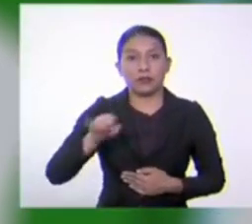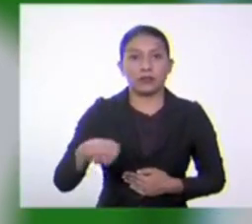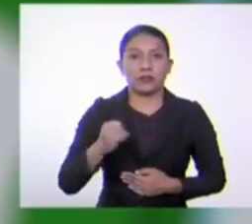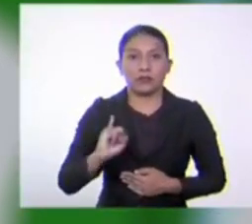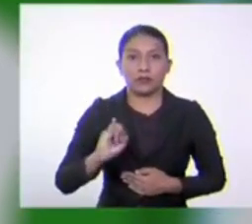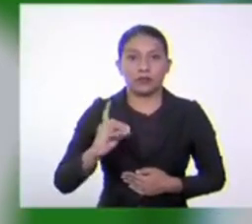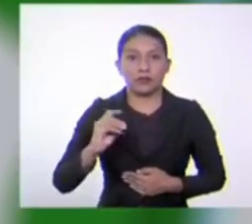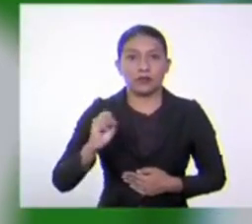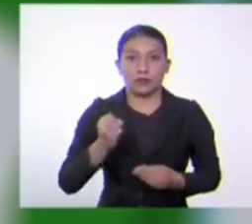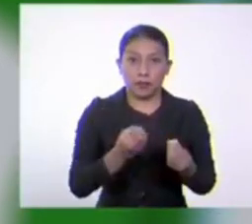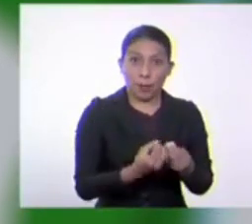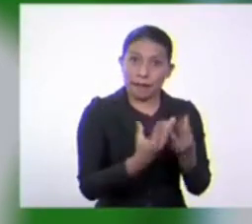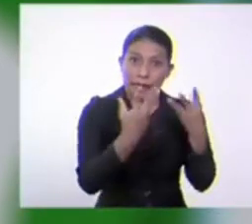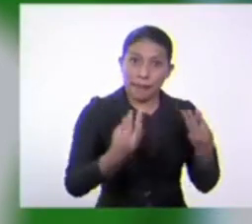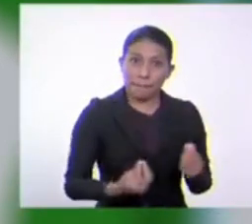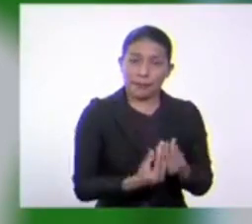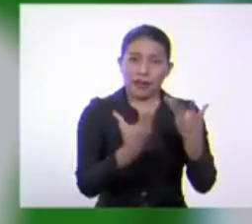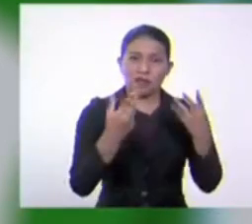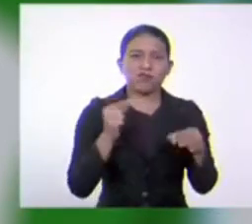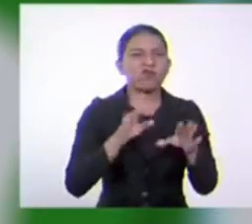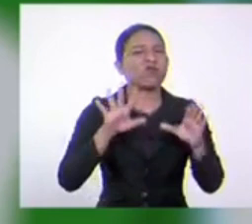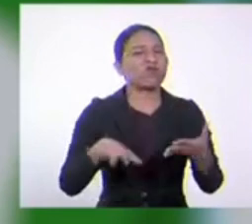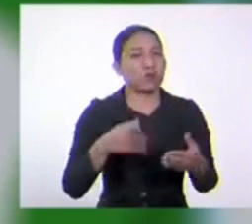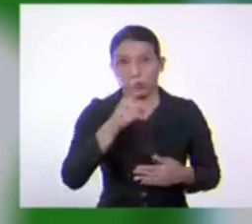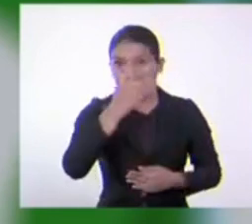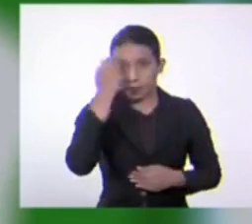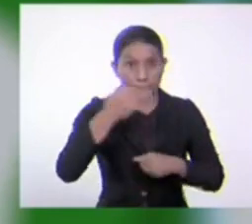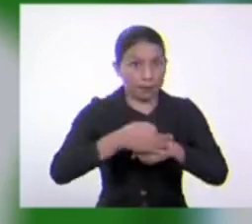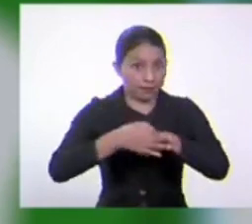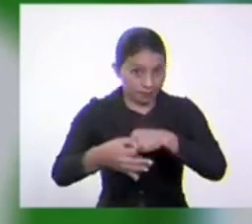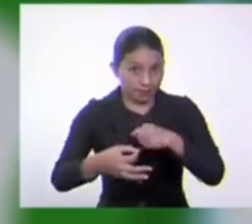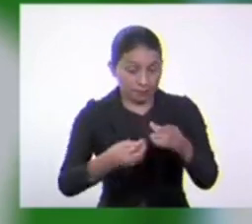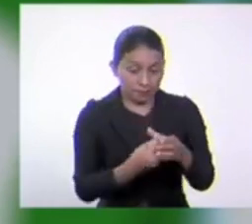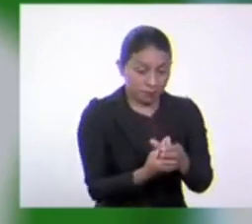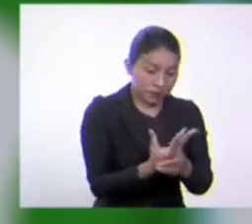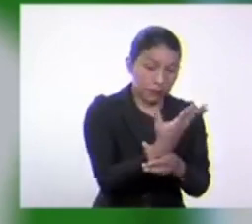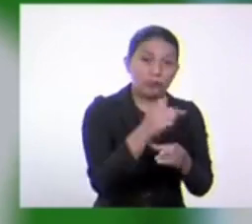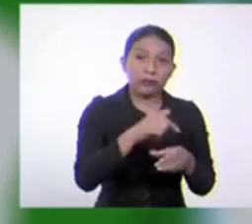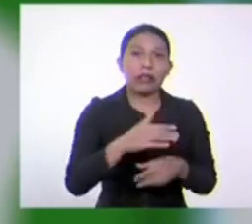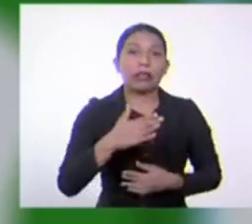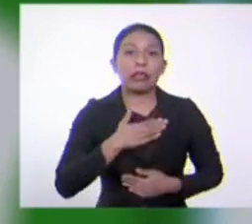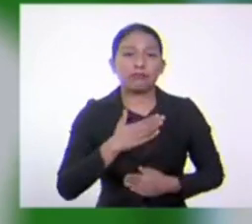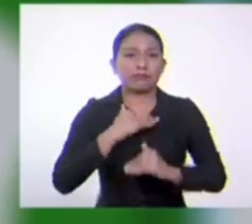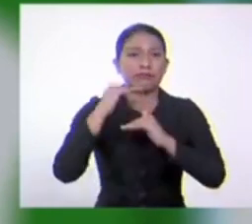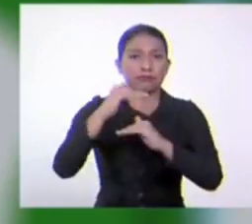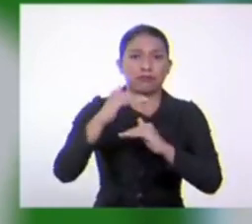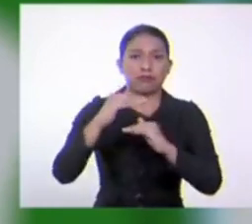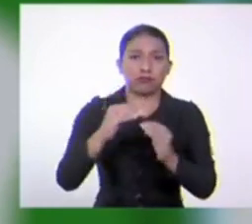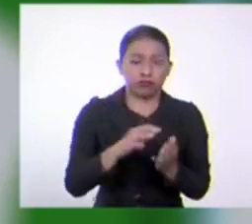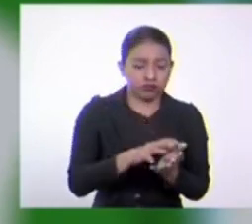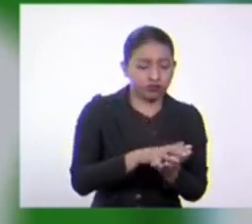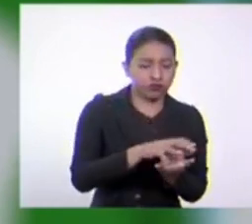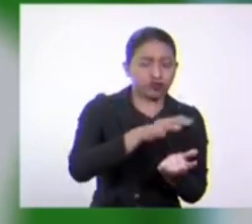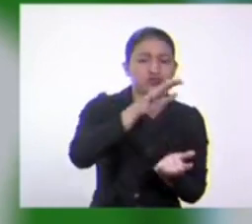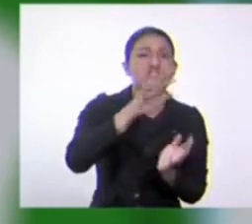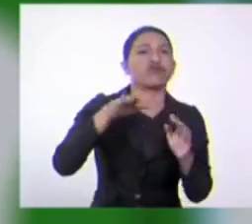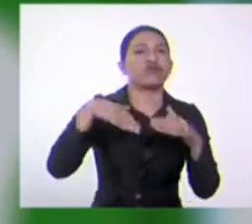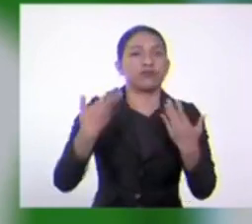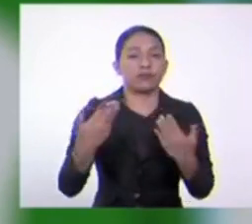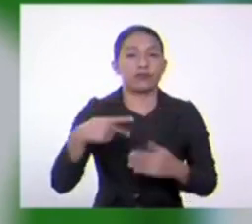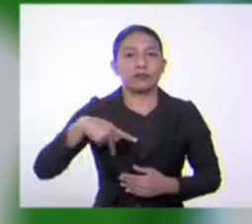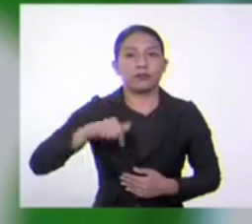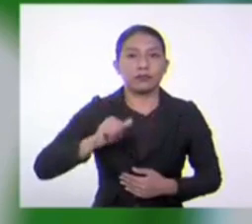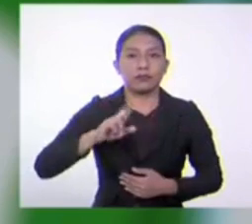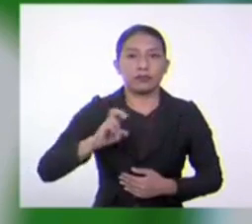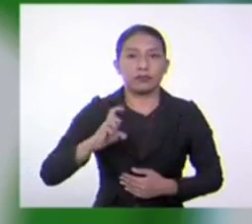plantas, recordamos que la célula de las plantas está restringida en su crecimiento por la pared celular.